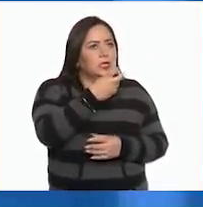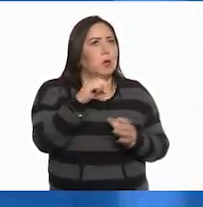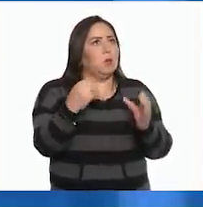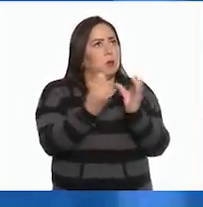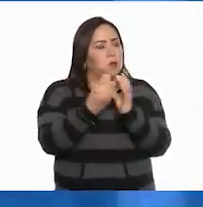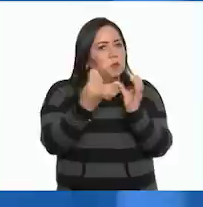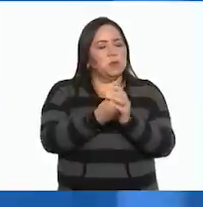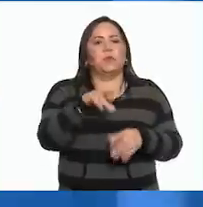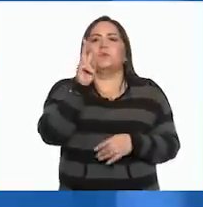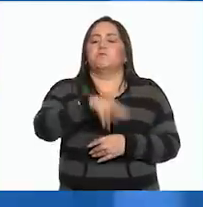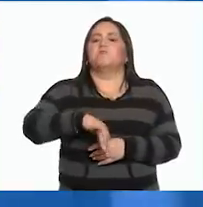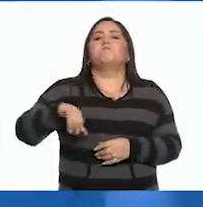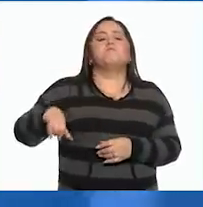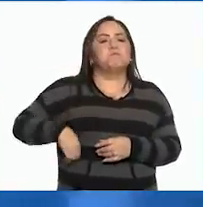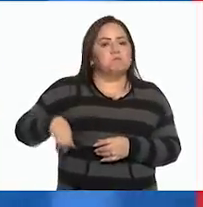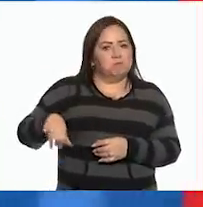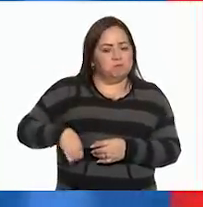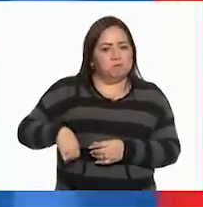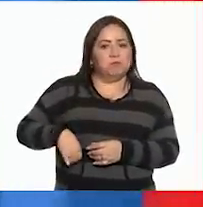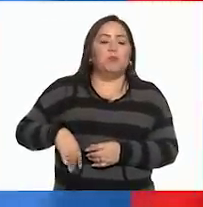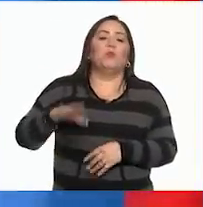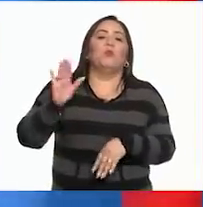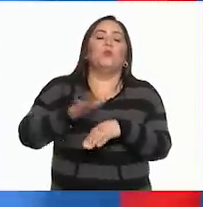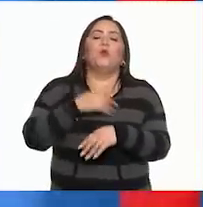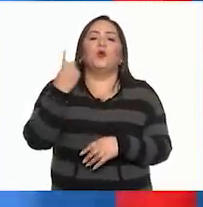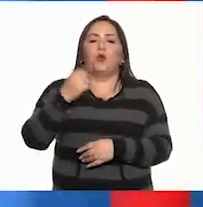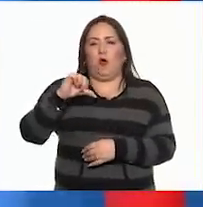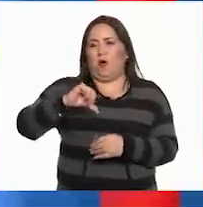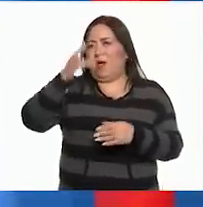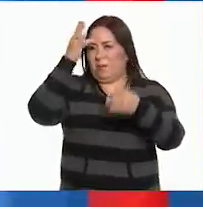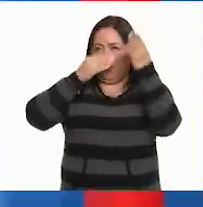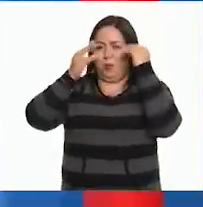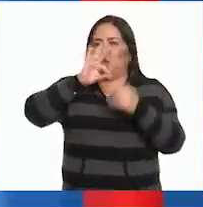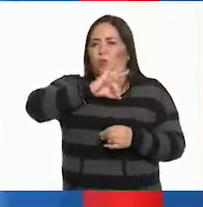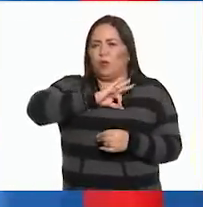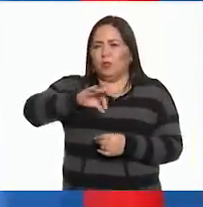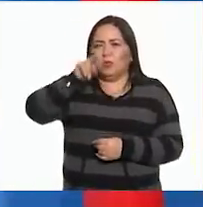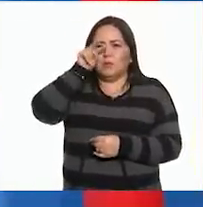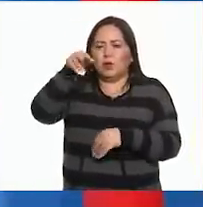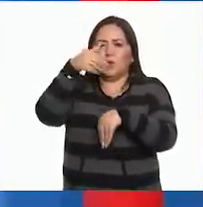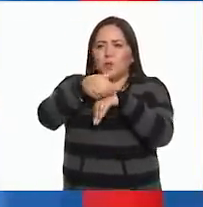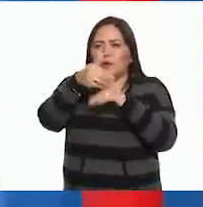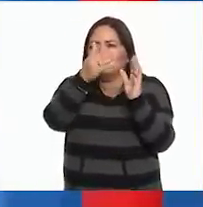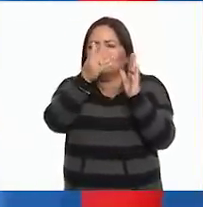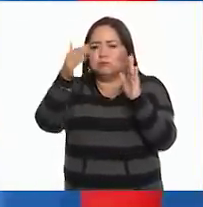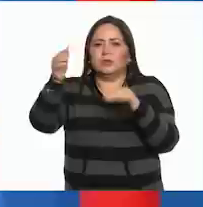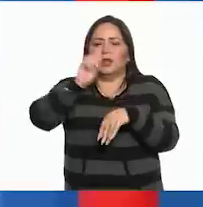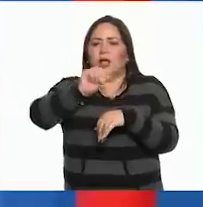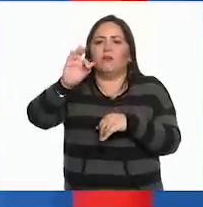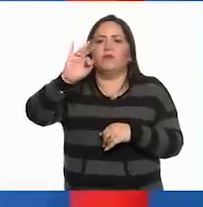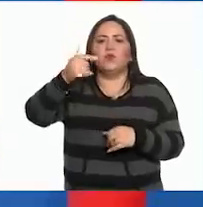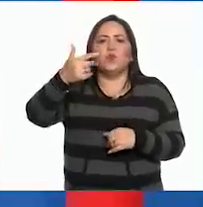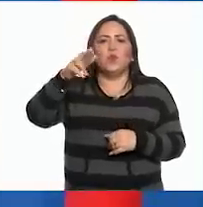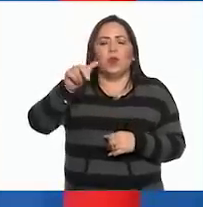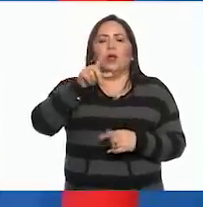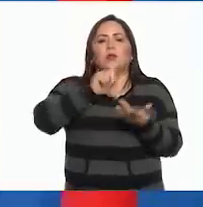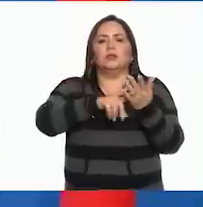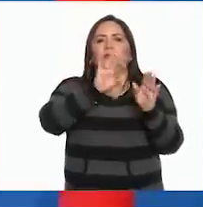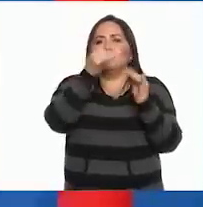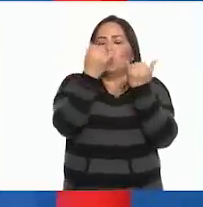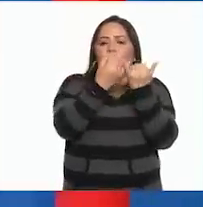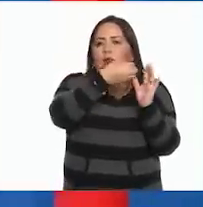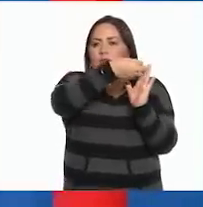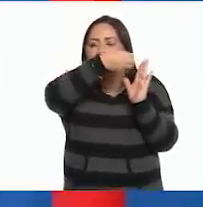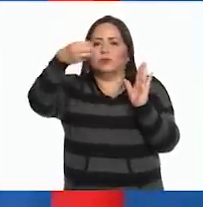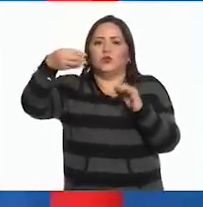clase muy interesante, ya que con lo que hemos aprendido podremos construir arreglos de figuras que sigan el patrón de